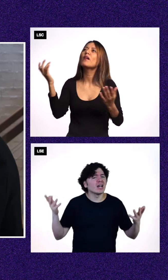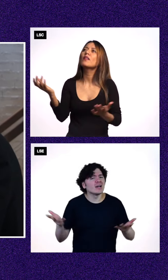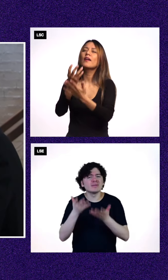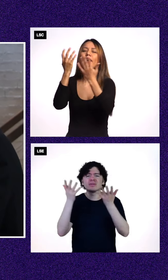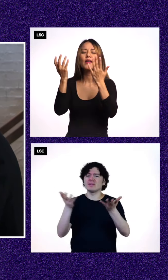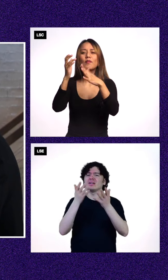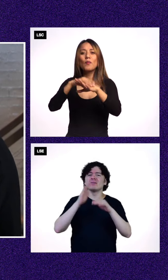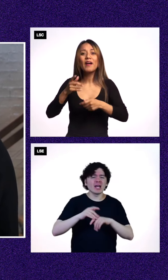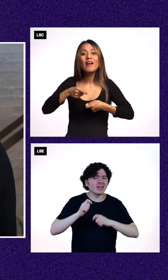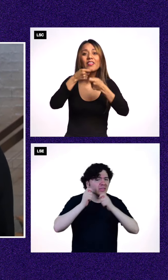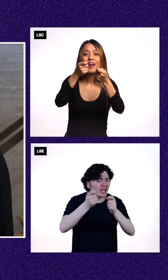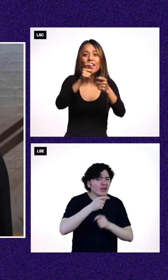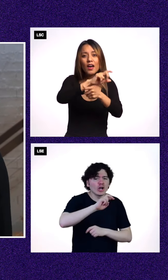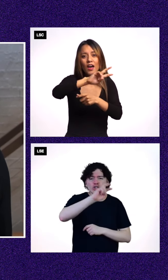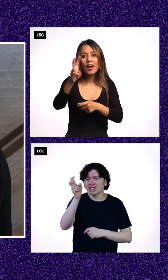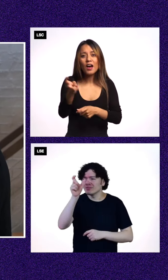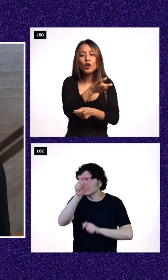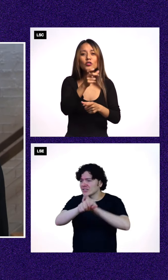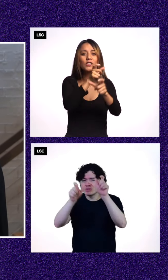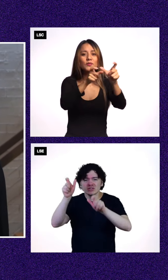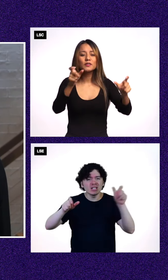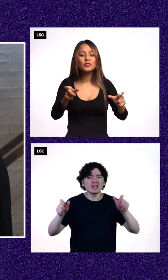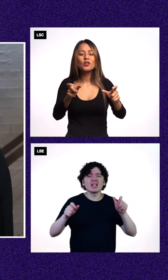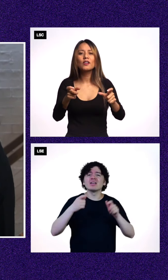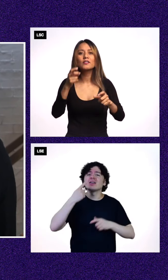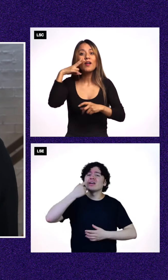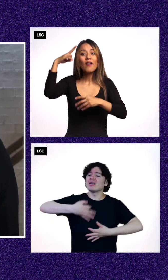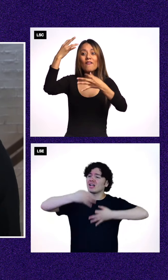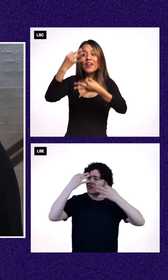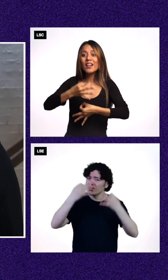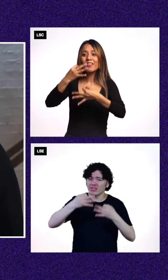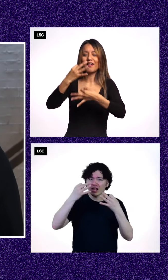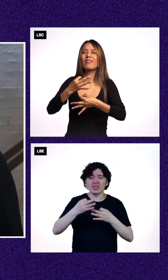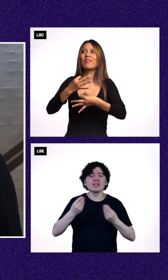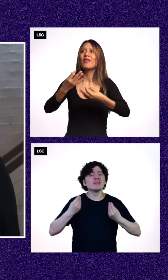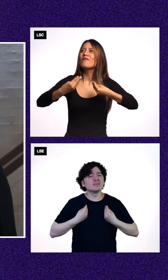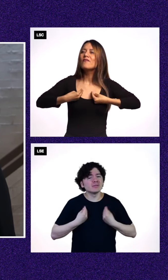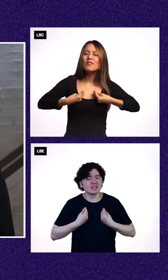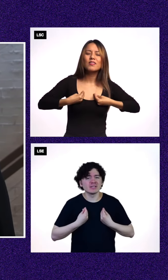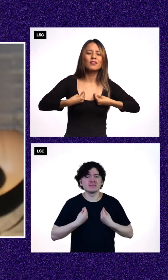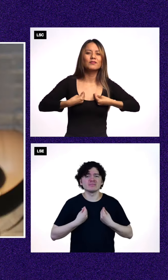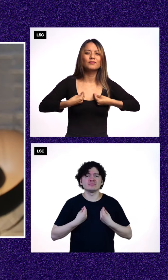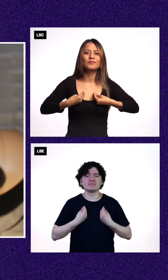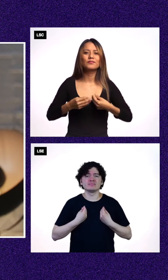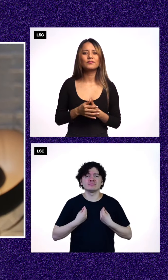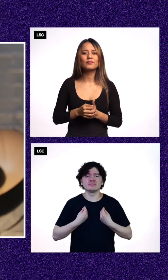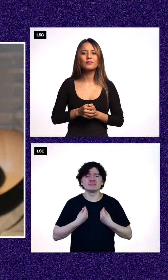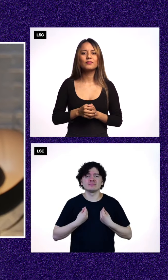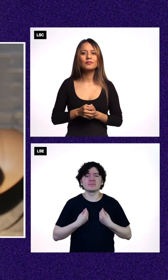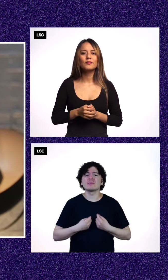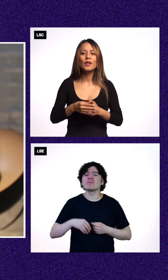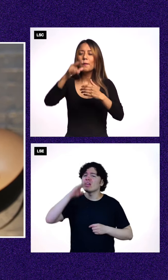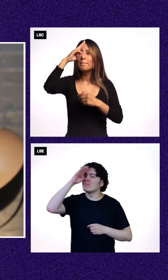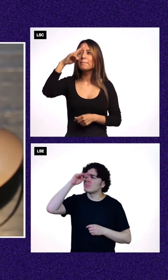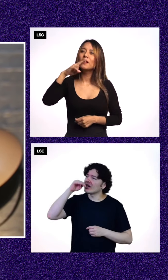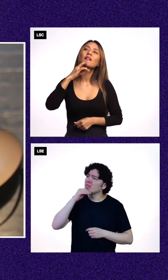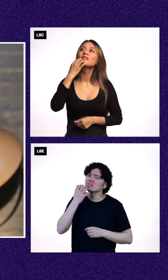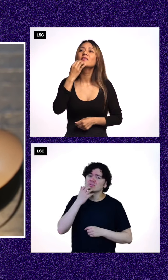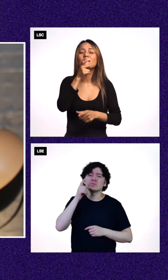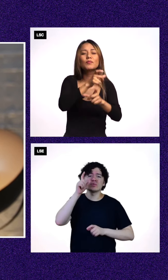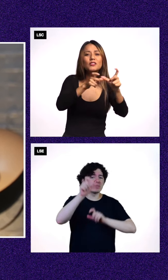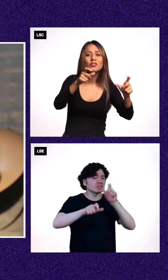personas, palabras que traigan a la realidad tu voluntad para sus vidas. Padre, si alguien se ha